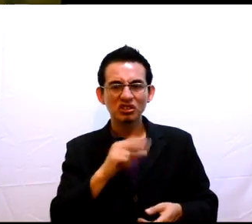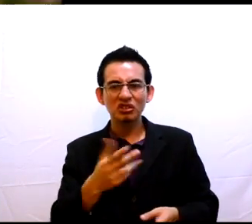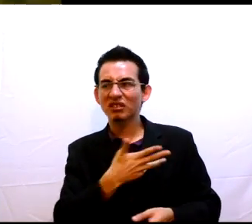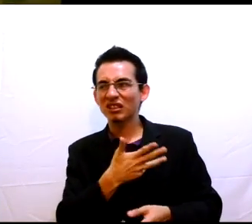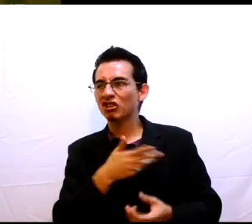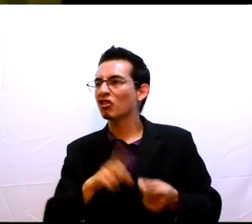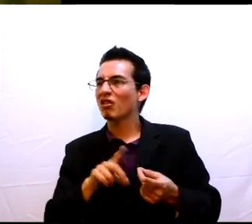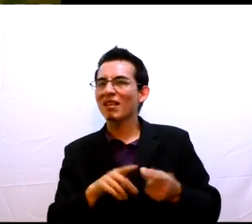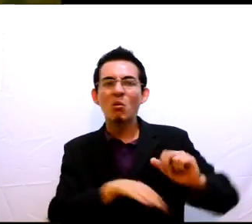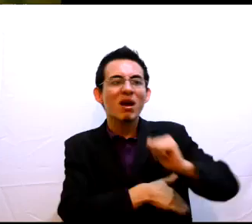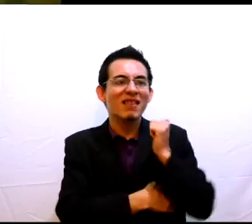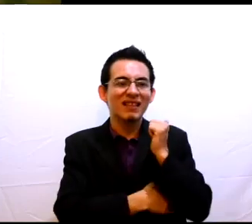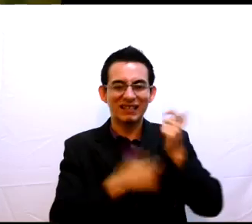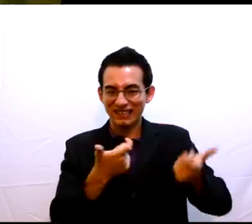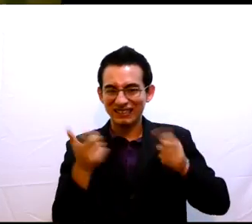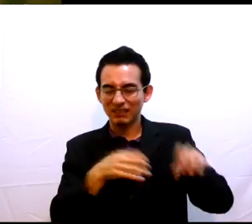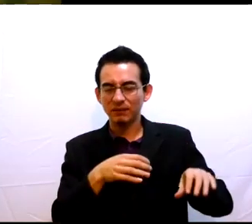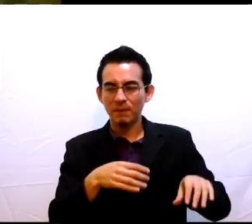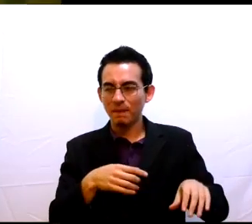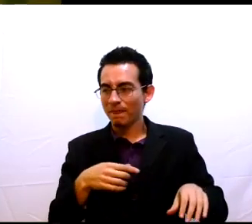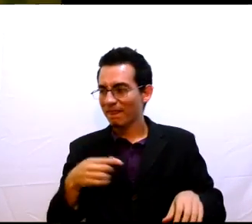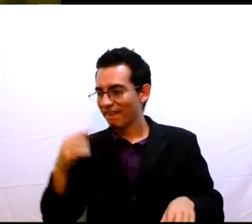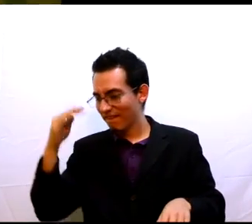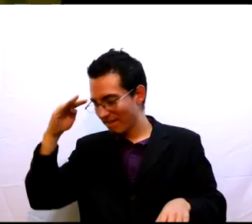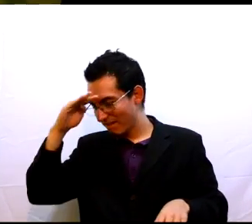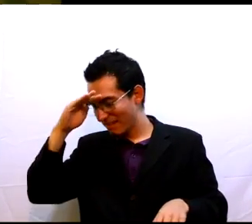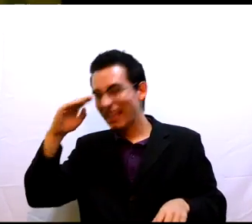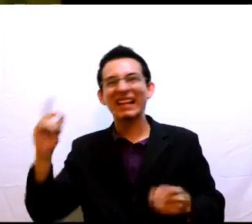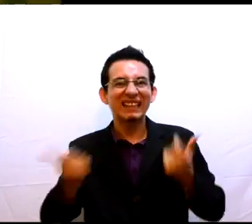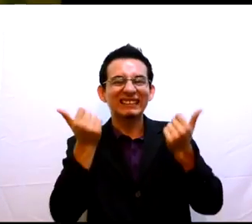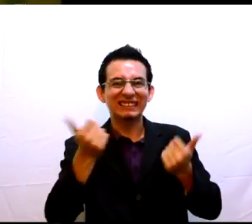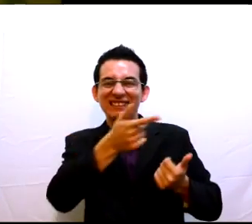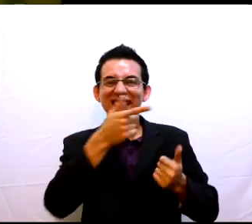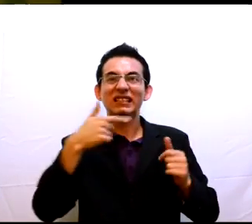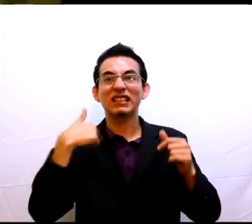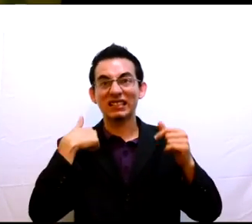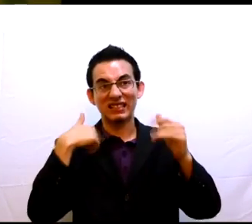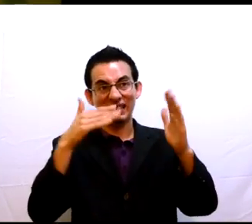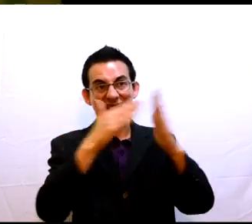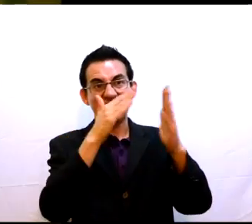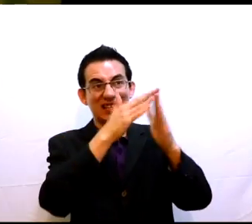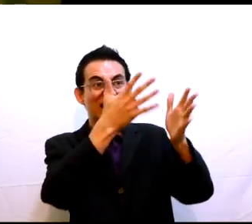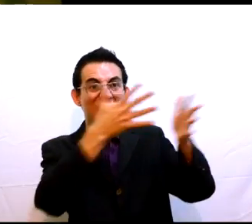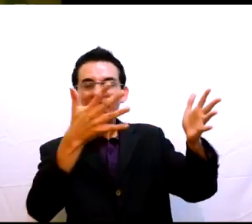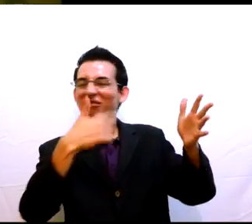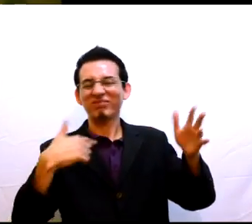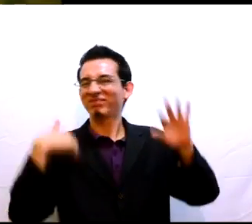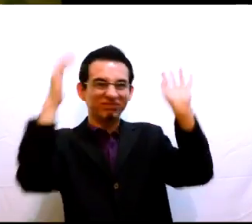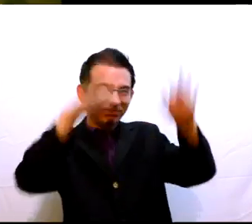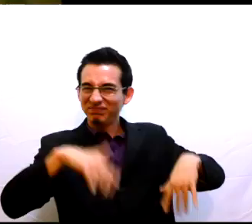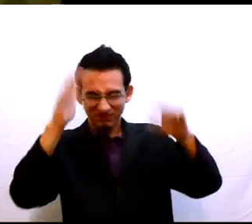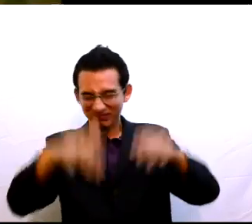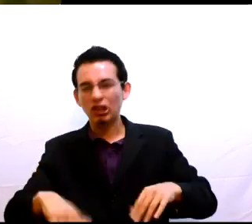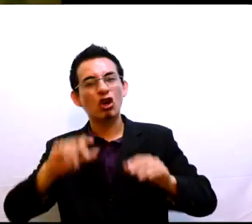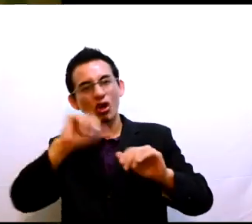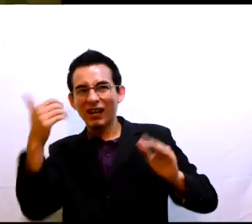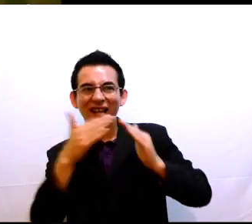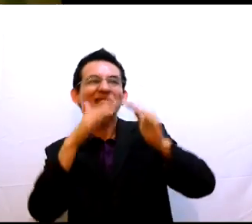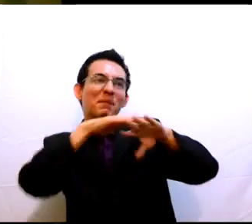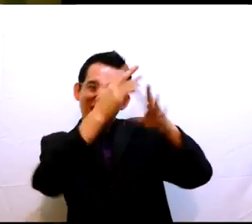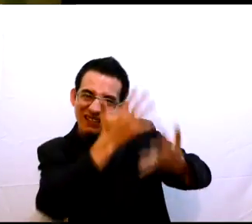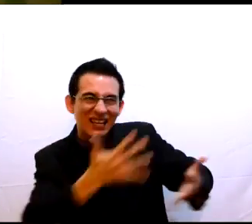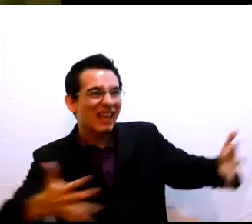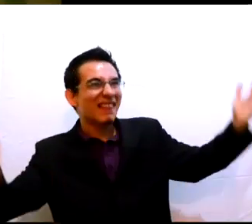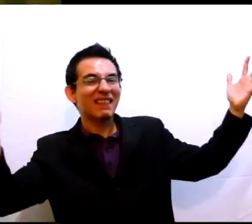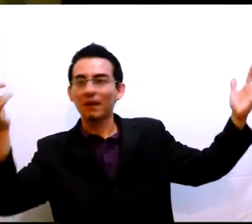para derribar en mis graneros se cree y el dueño y los edificaré mayores y así guardaré todos mis frutos y